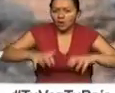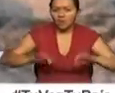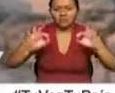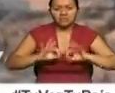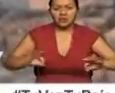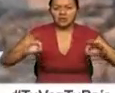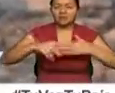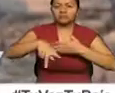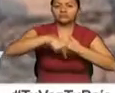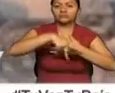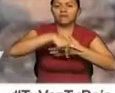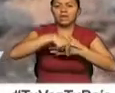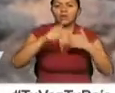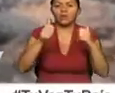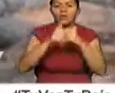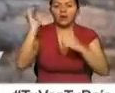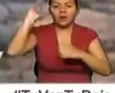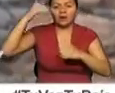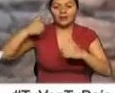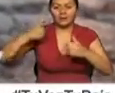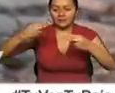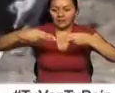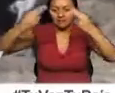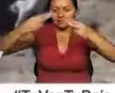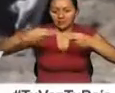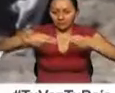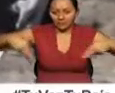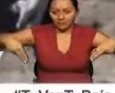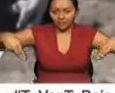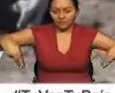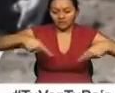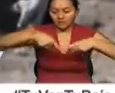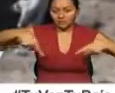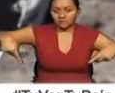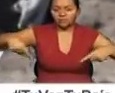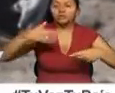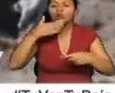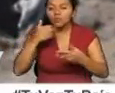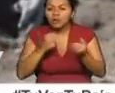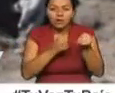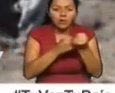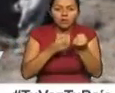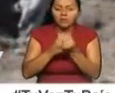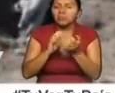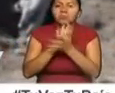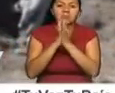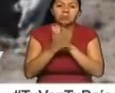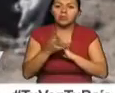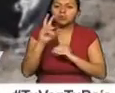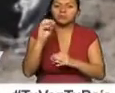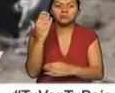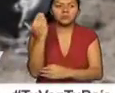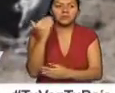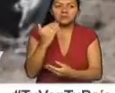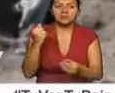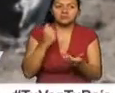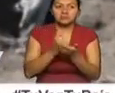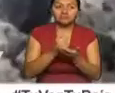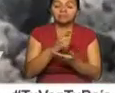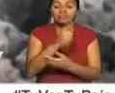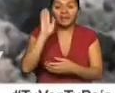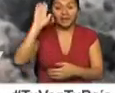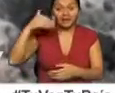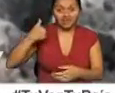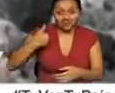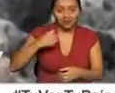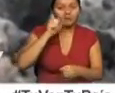Argentina. Ambientalistas denunciaron que las canalizaciones que cada año se realiza no se hicieron en el 2015. Argentina permitirá a